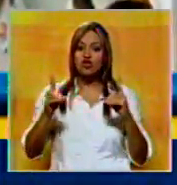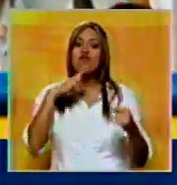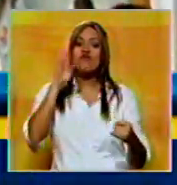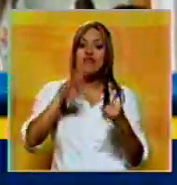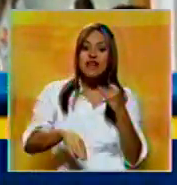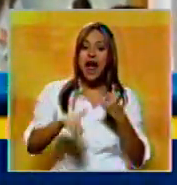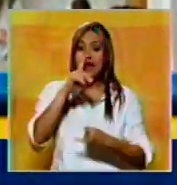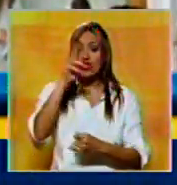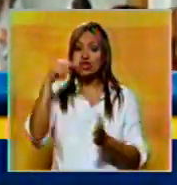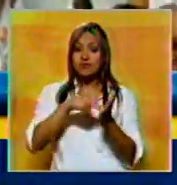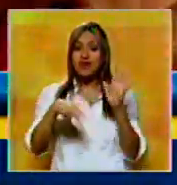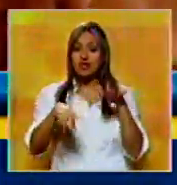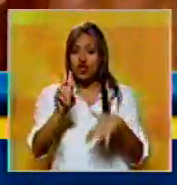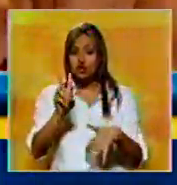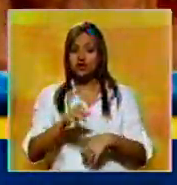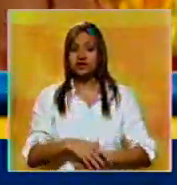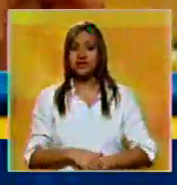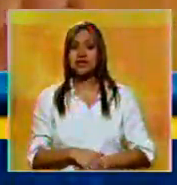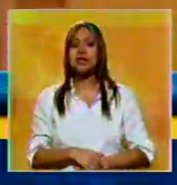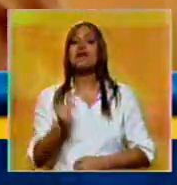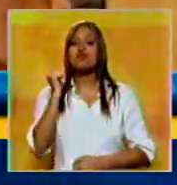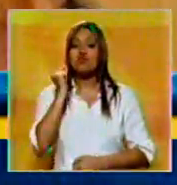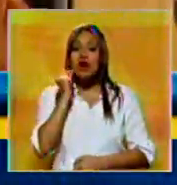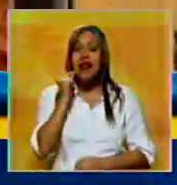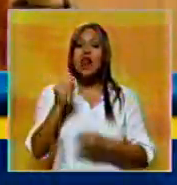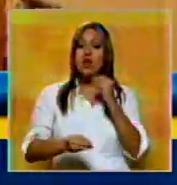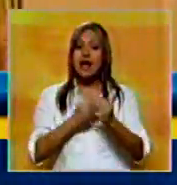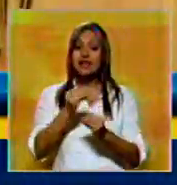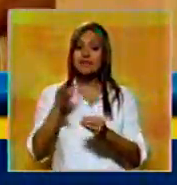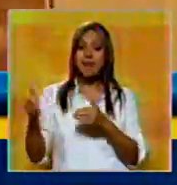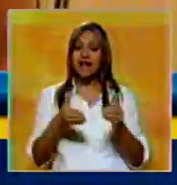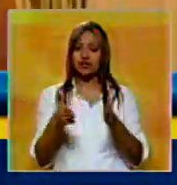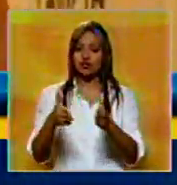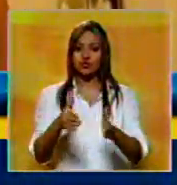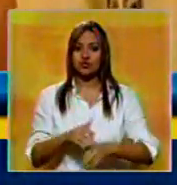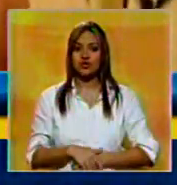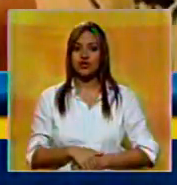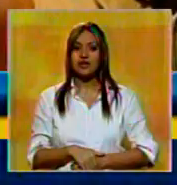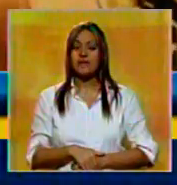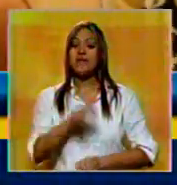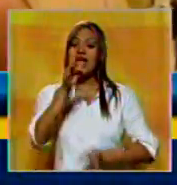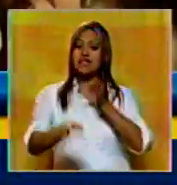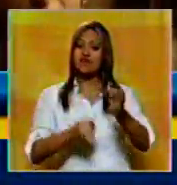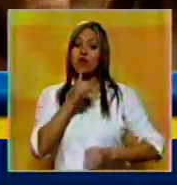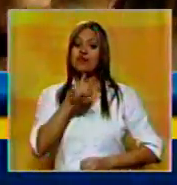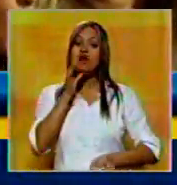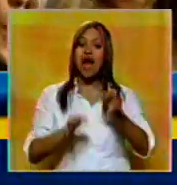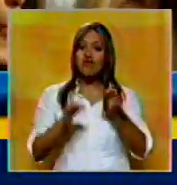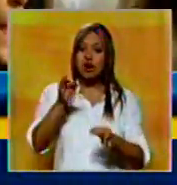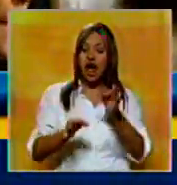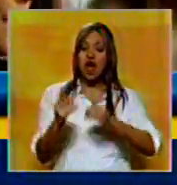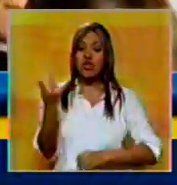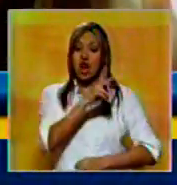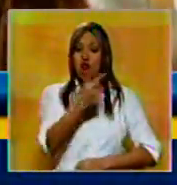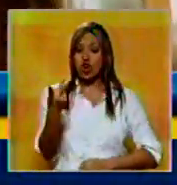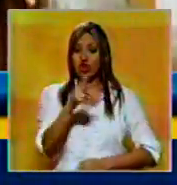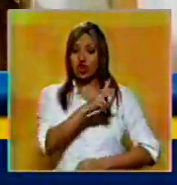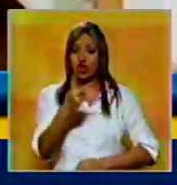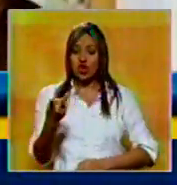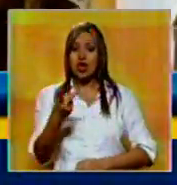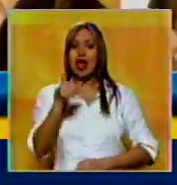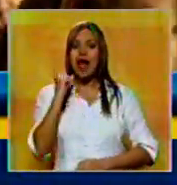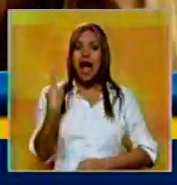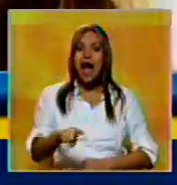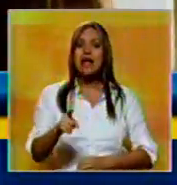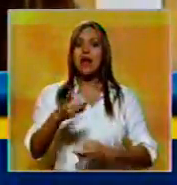del 2012, mientras que Moore lo hizo en marzo. La fuente explicó que los abogados de ambas partes